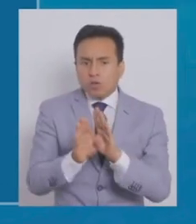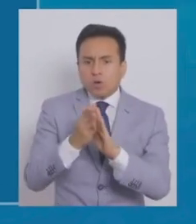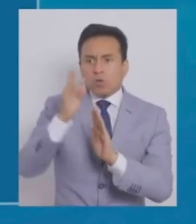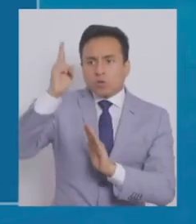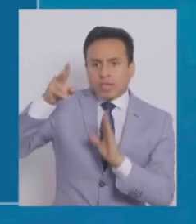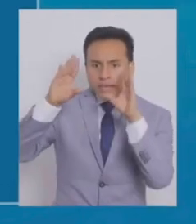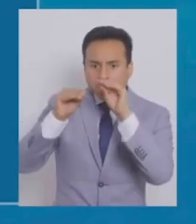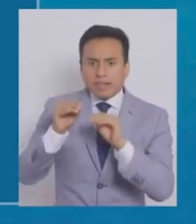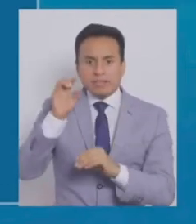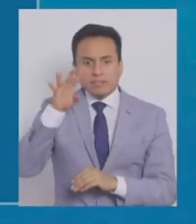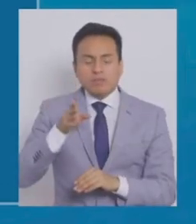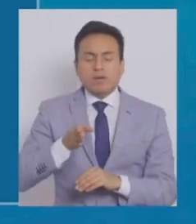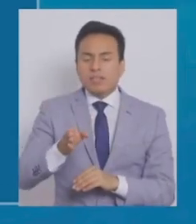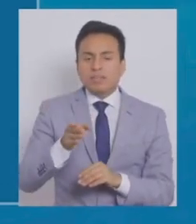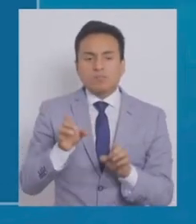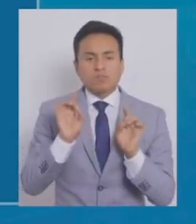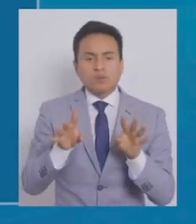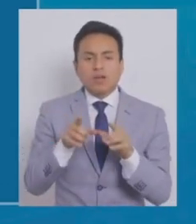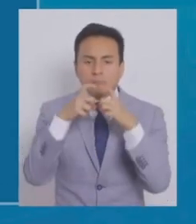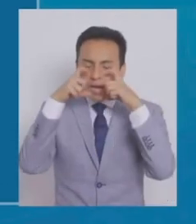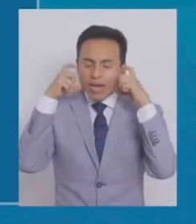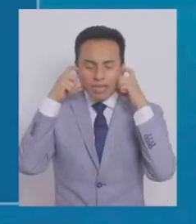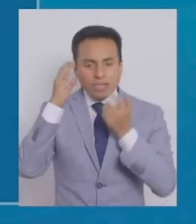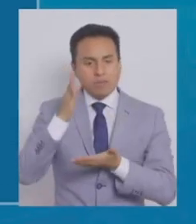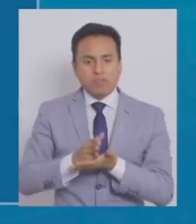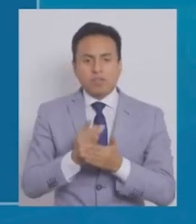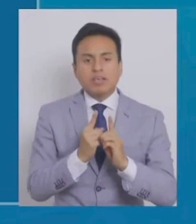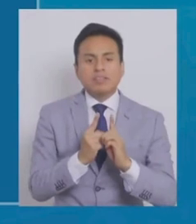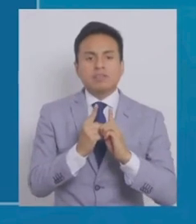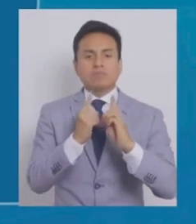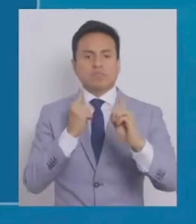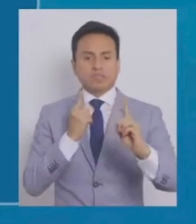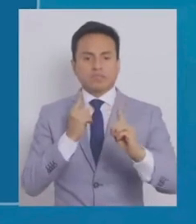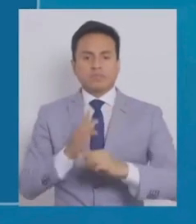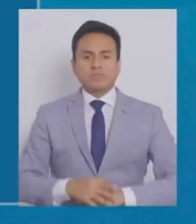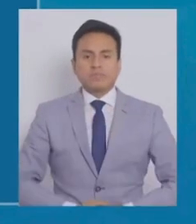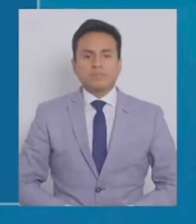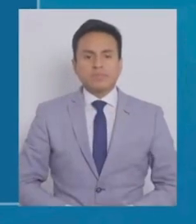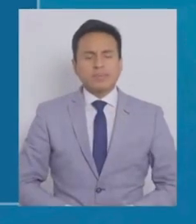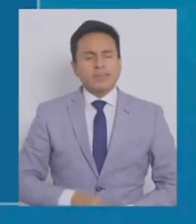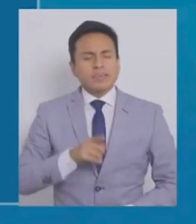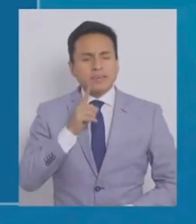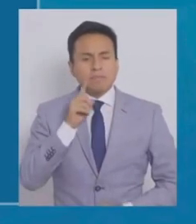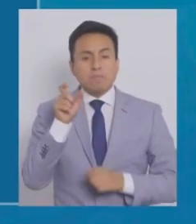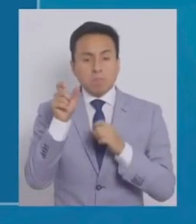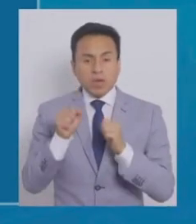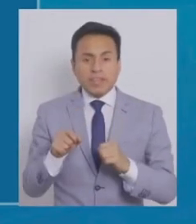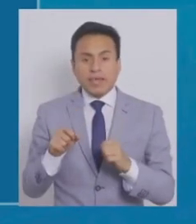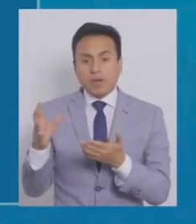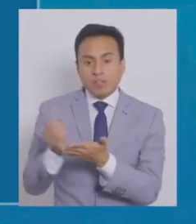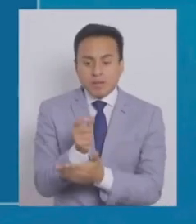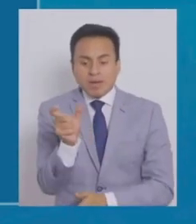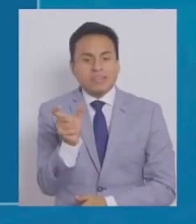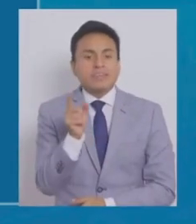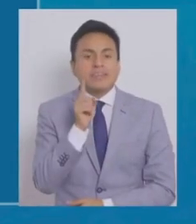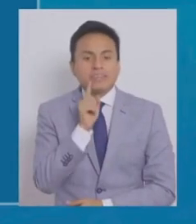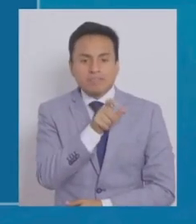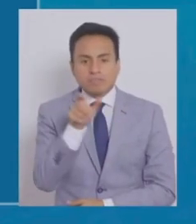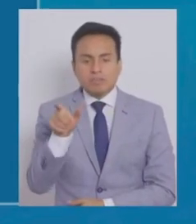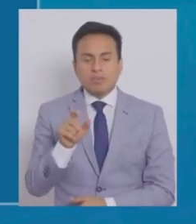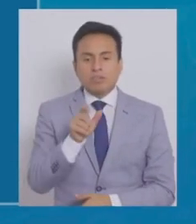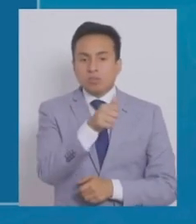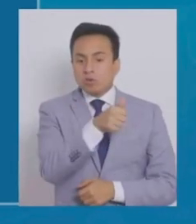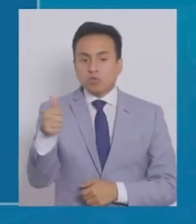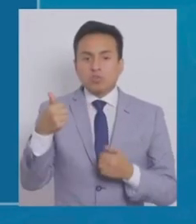mantiene por cierto el uso obligatorio de mascarilla y el distanciamiento físico quienes pueden obtener y utilizar el pase todos